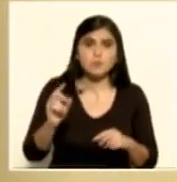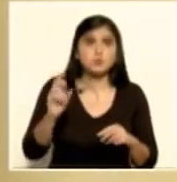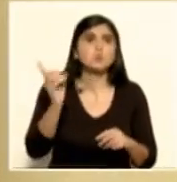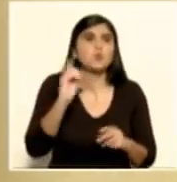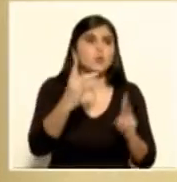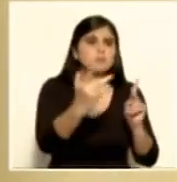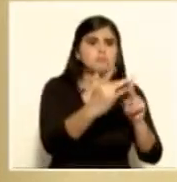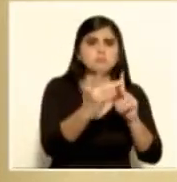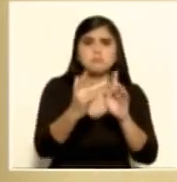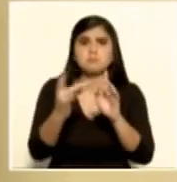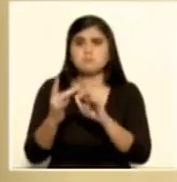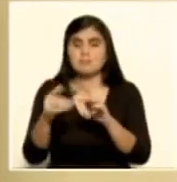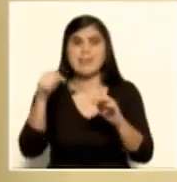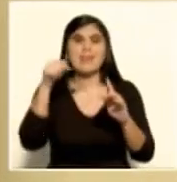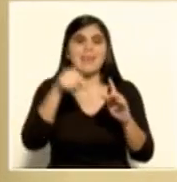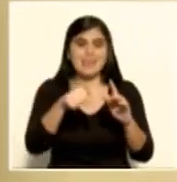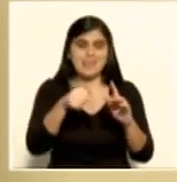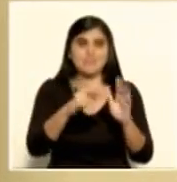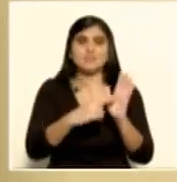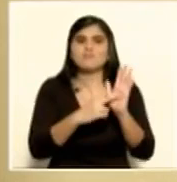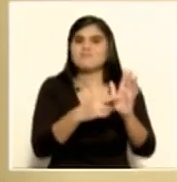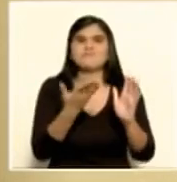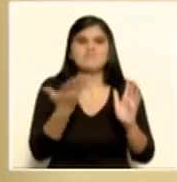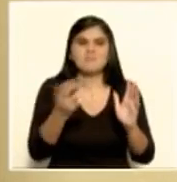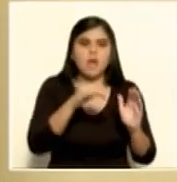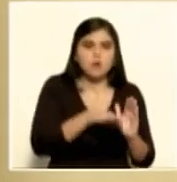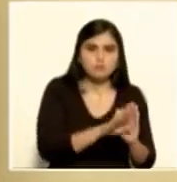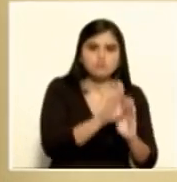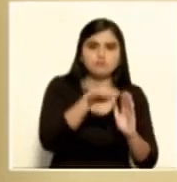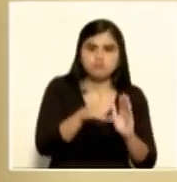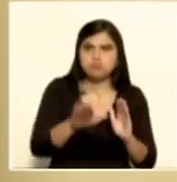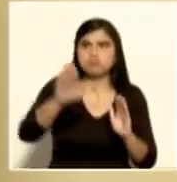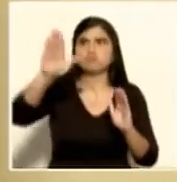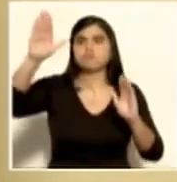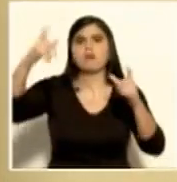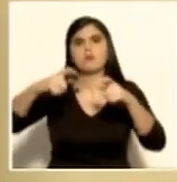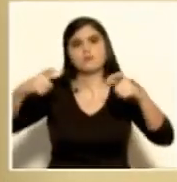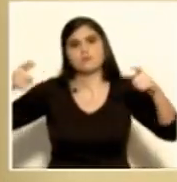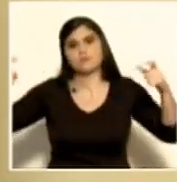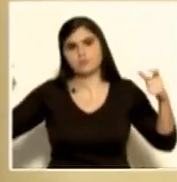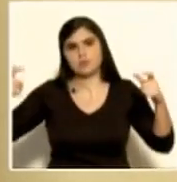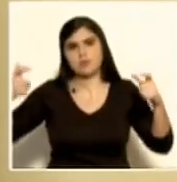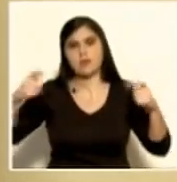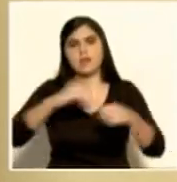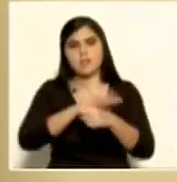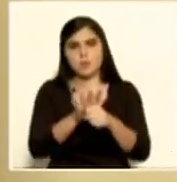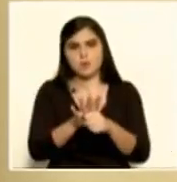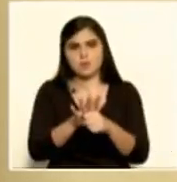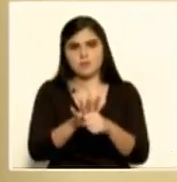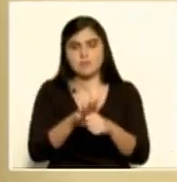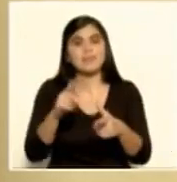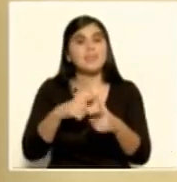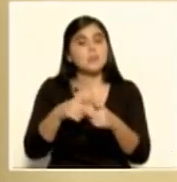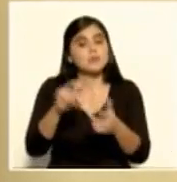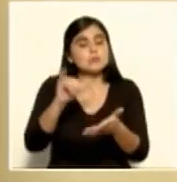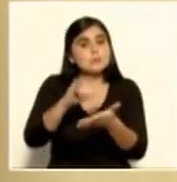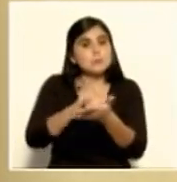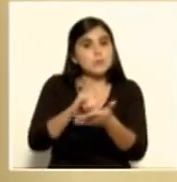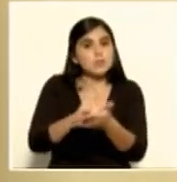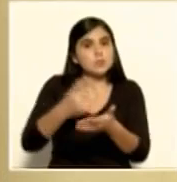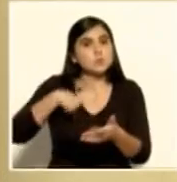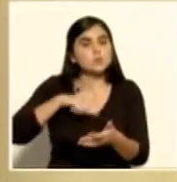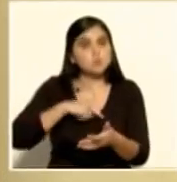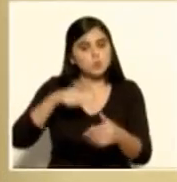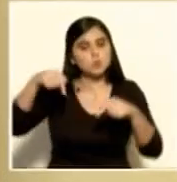eso representa una curva exponencial inminente que nos va a llevar al colapso de los servicios de salud. Entonces, justamente por eso es que estamos